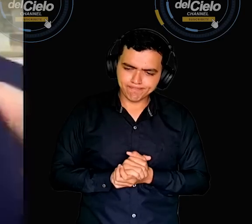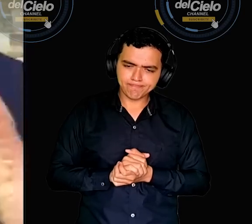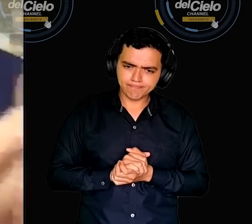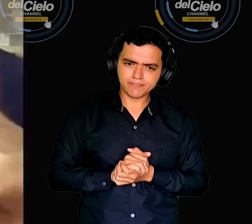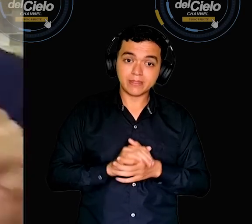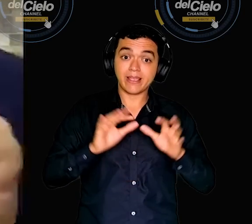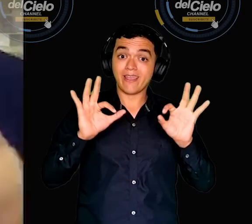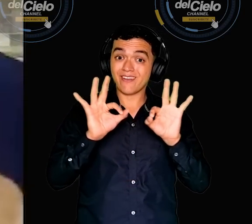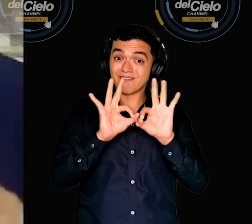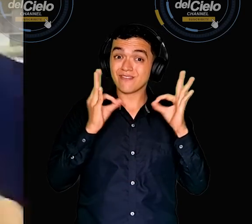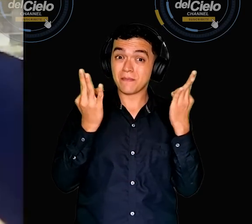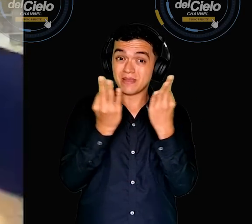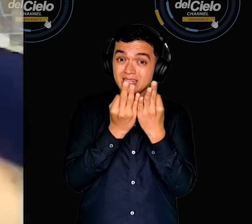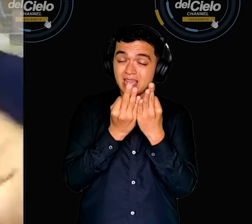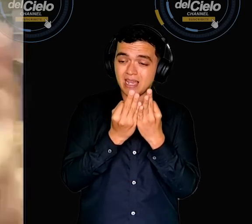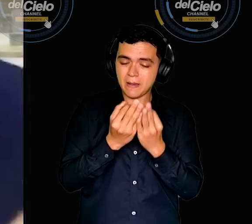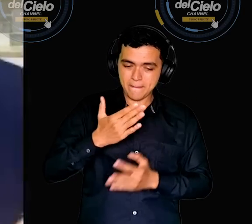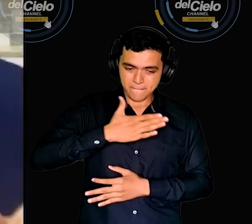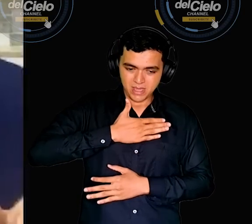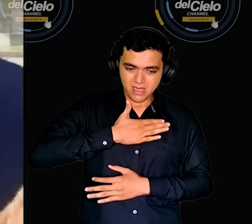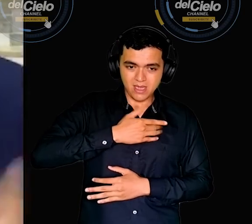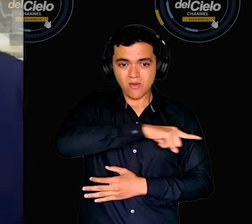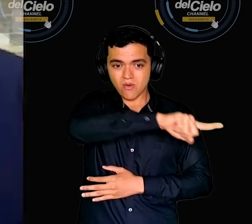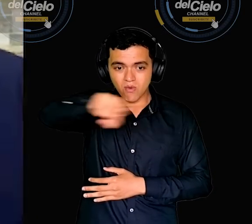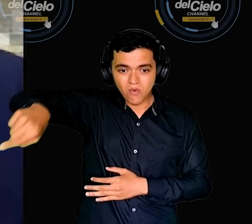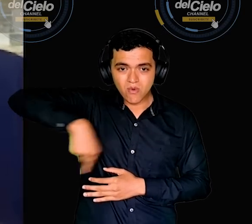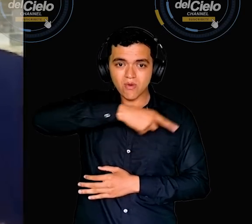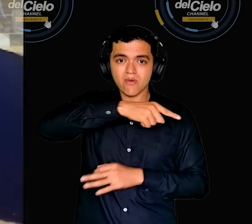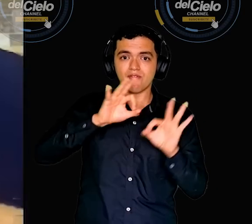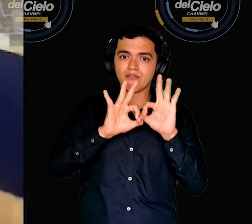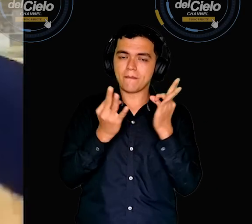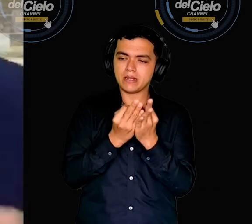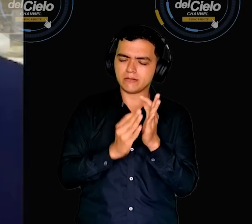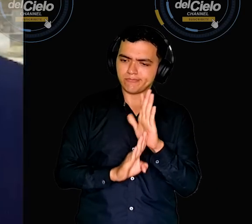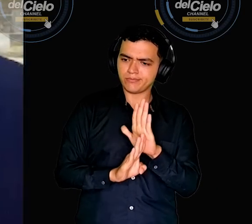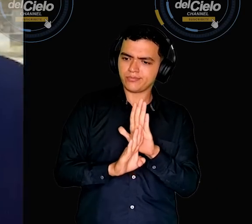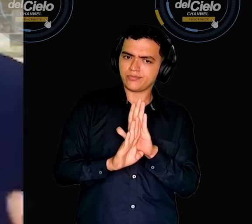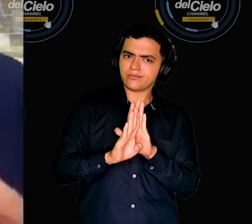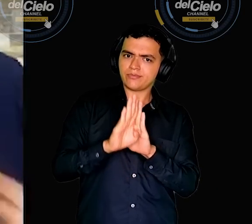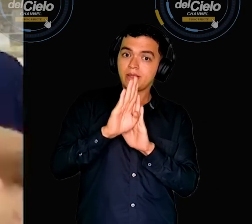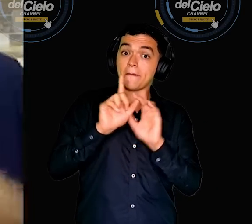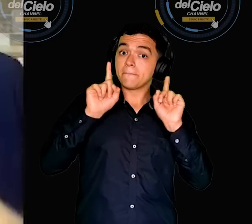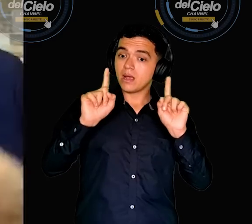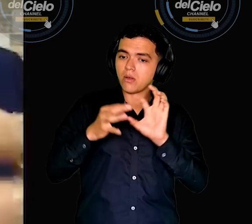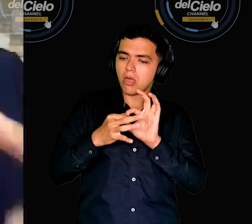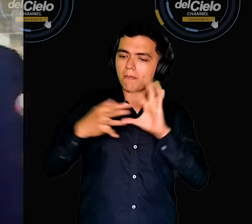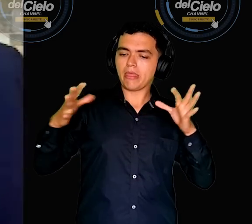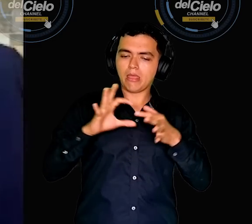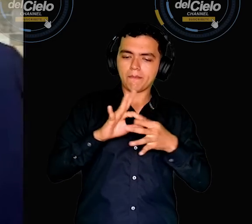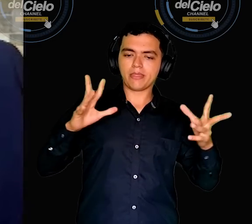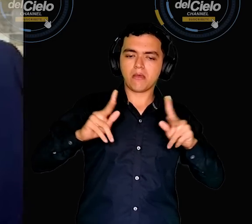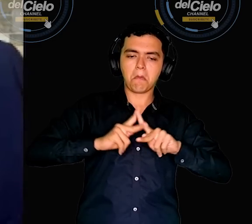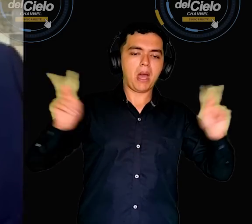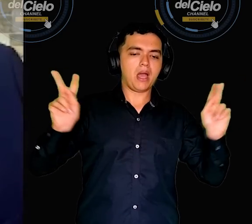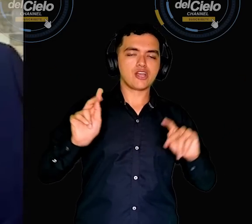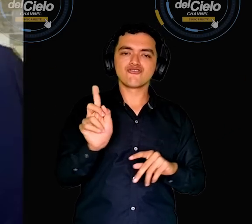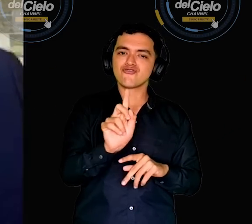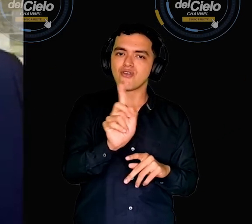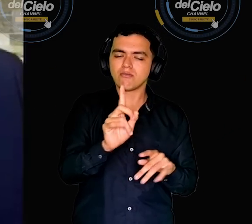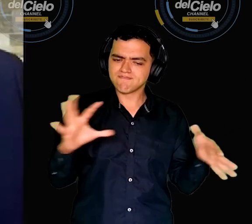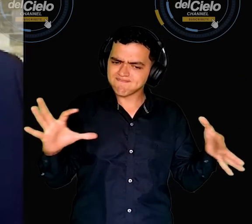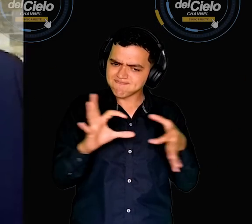manera para hablar. Y yo siento que estamos unidos, pero tuve que reconocer cada etapa. Y llega un momento en que